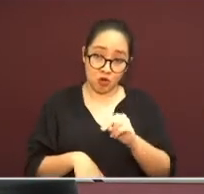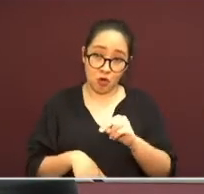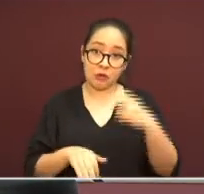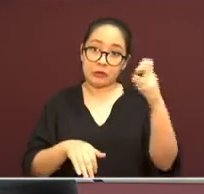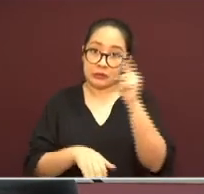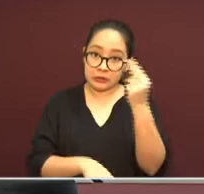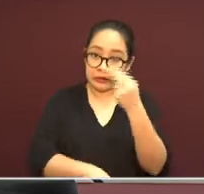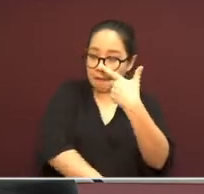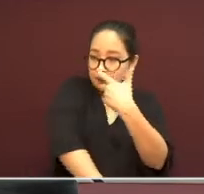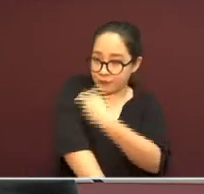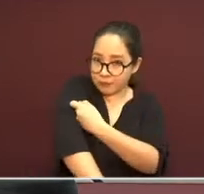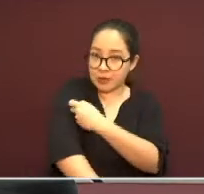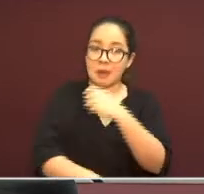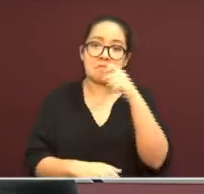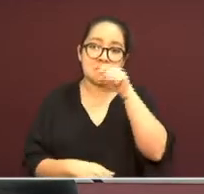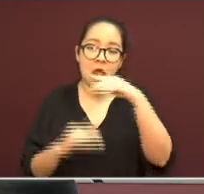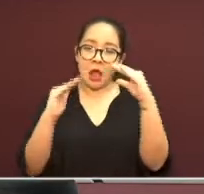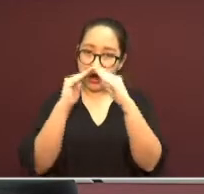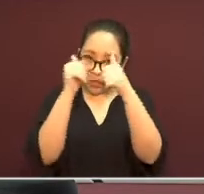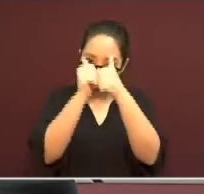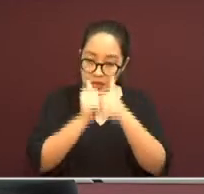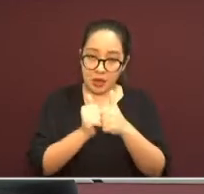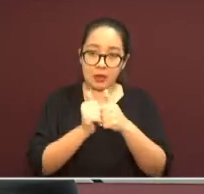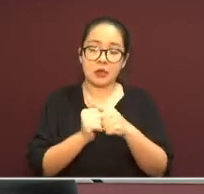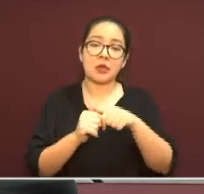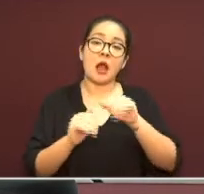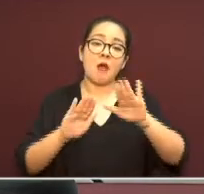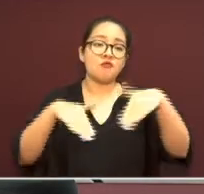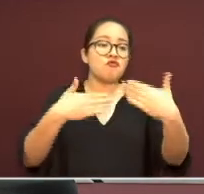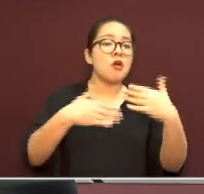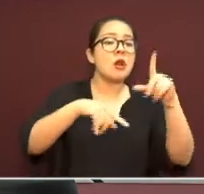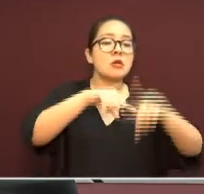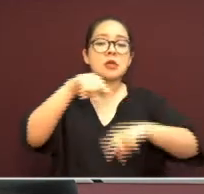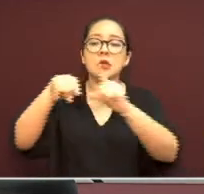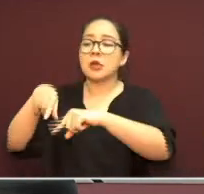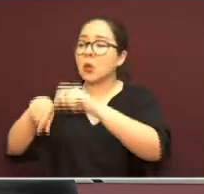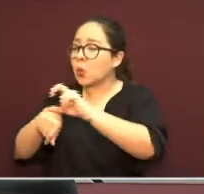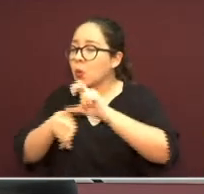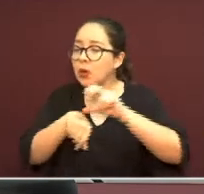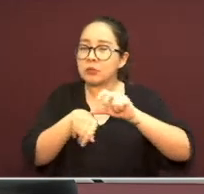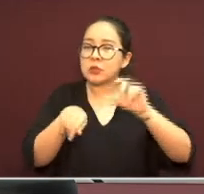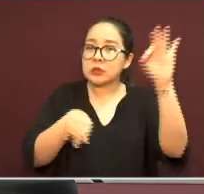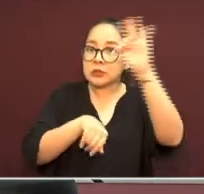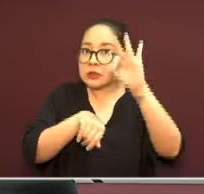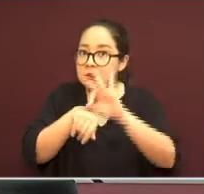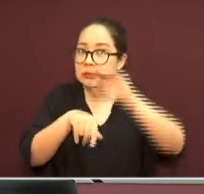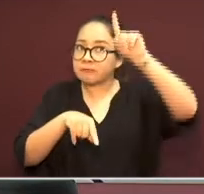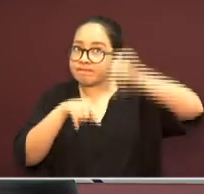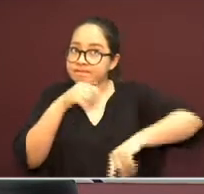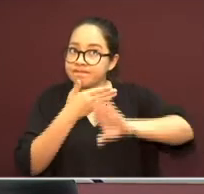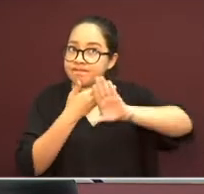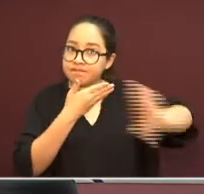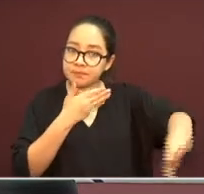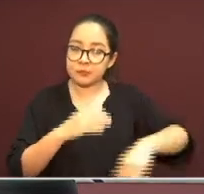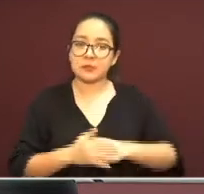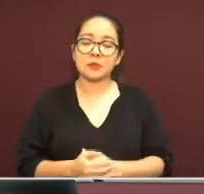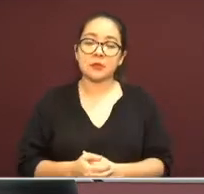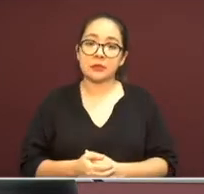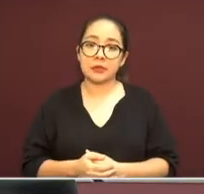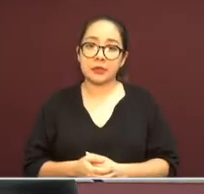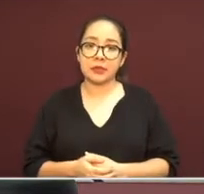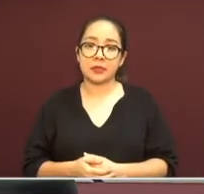eliminar criaderos de larvas para prevenir el dengue juntos